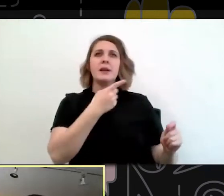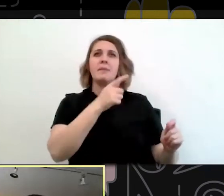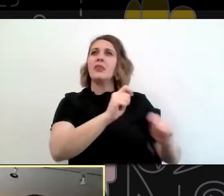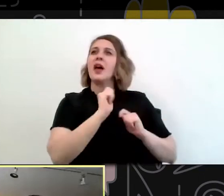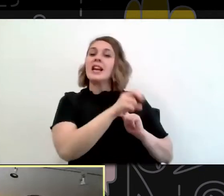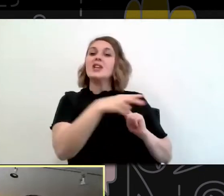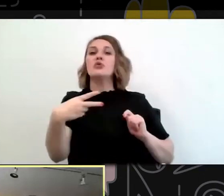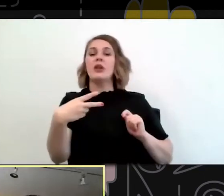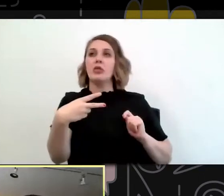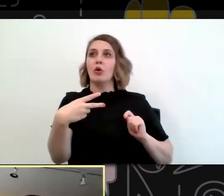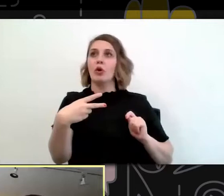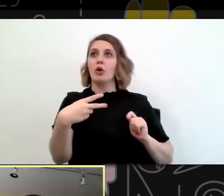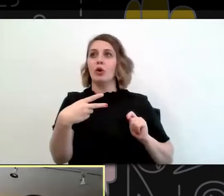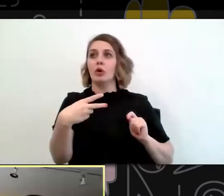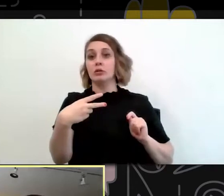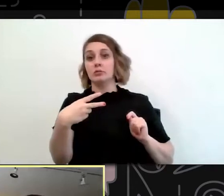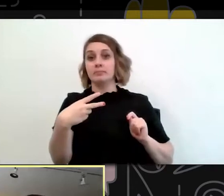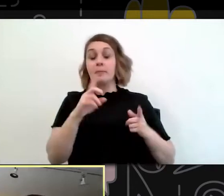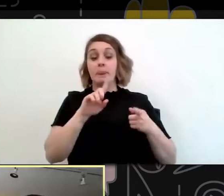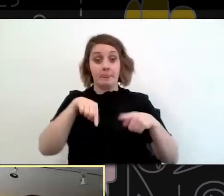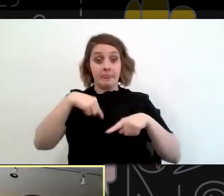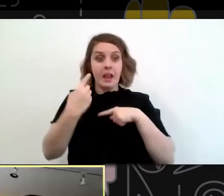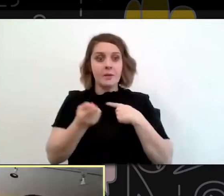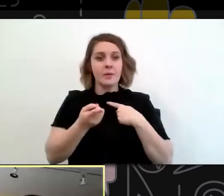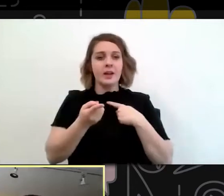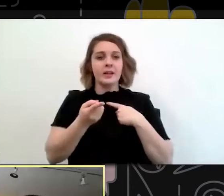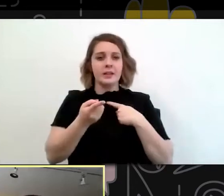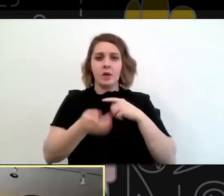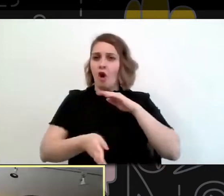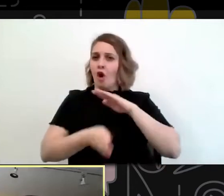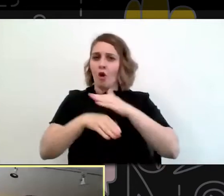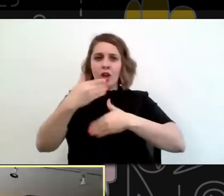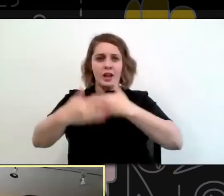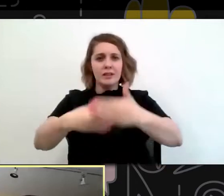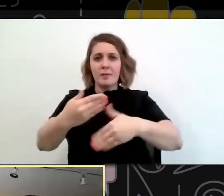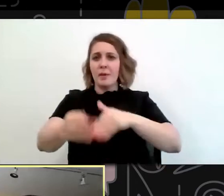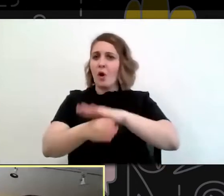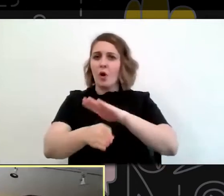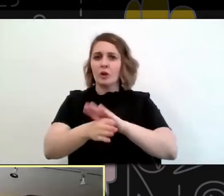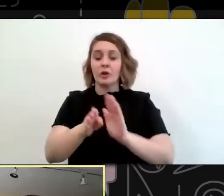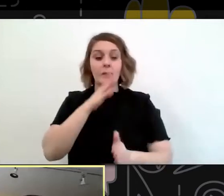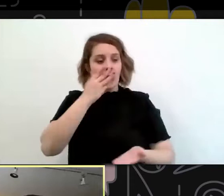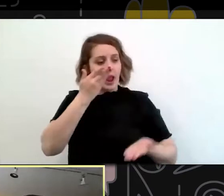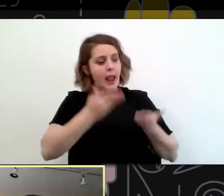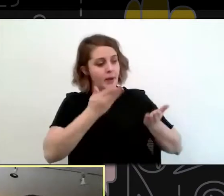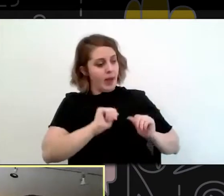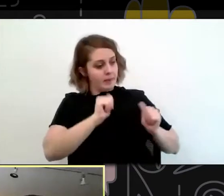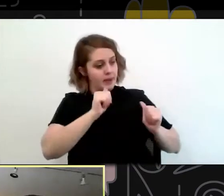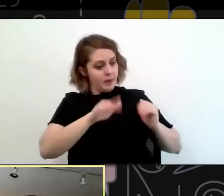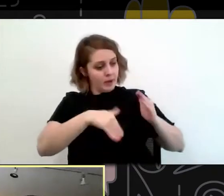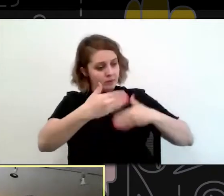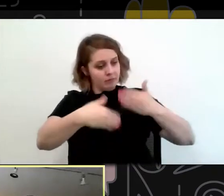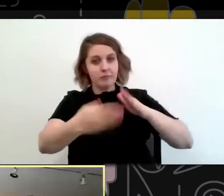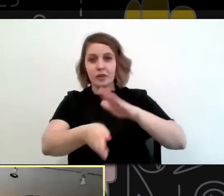resultados que van a tener una continuidad en una evaluación que ya se está llevando a